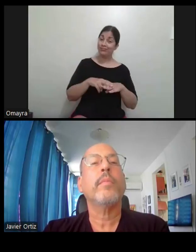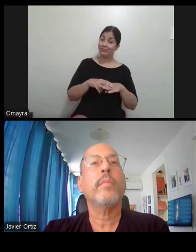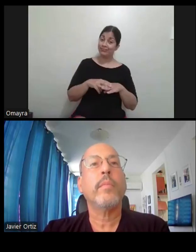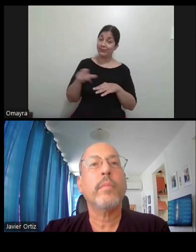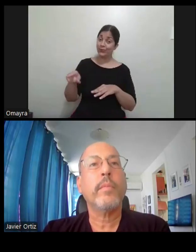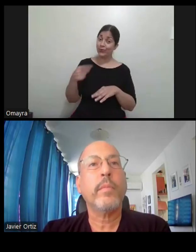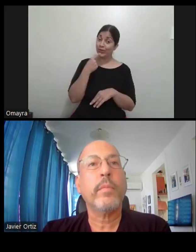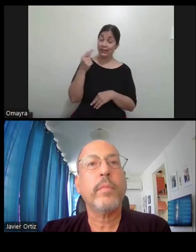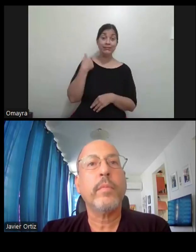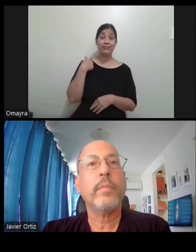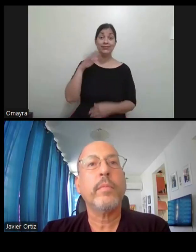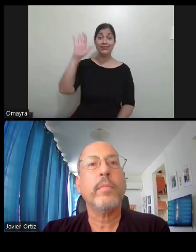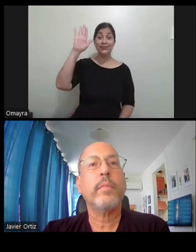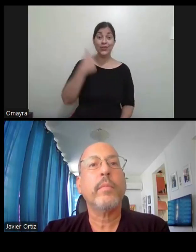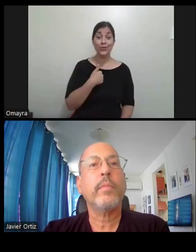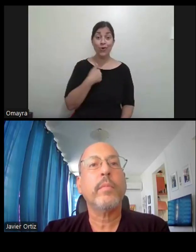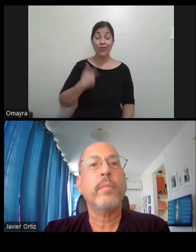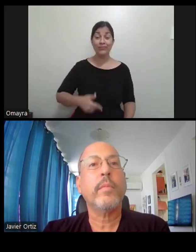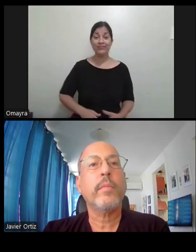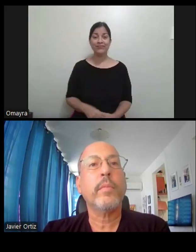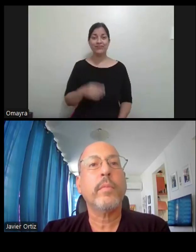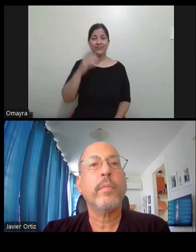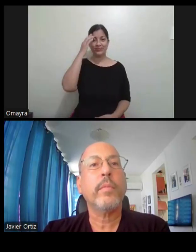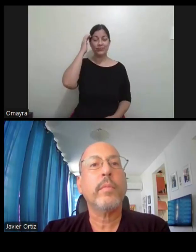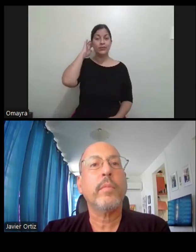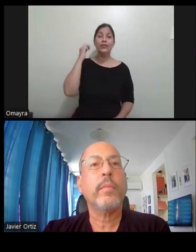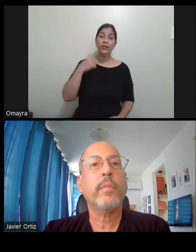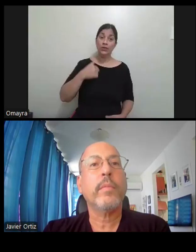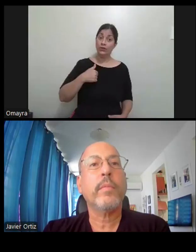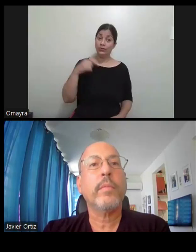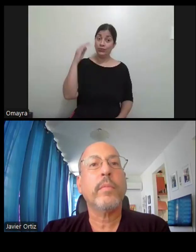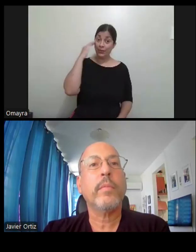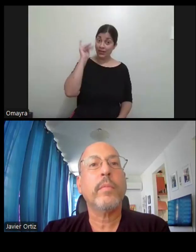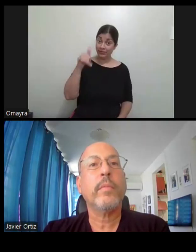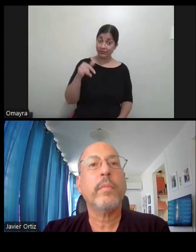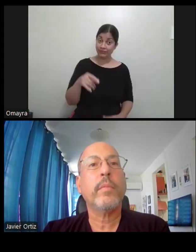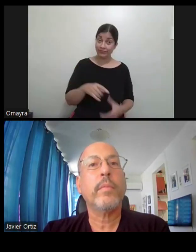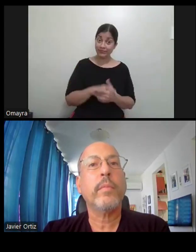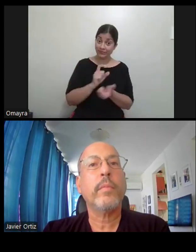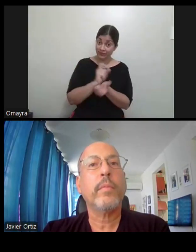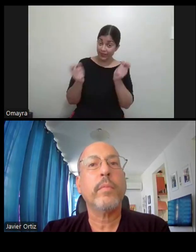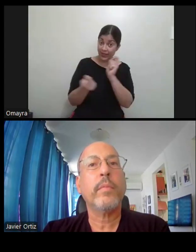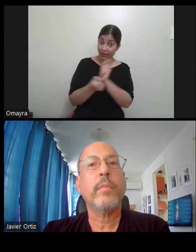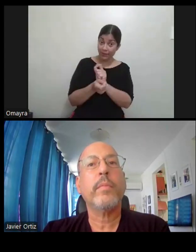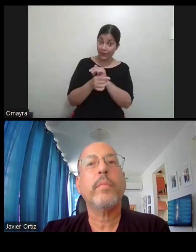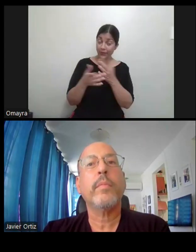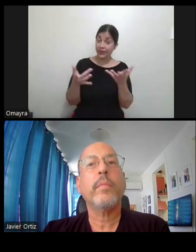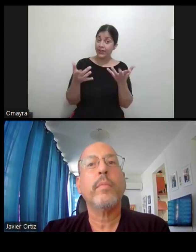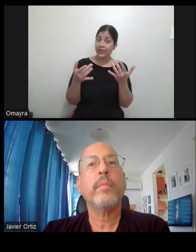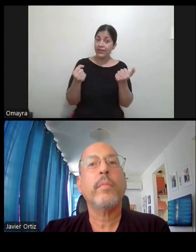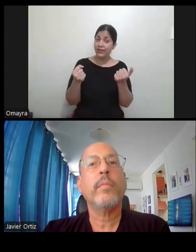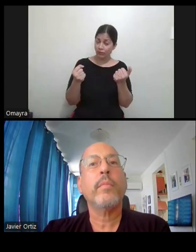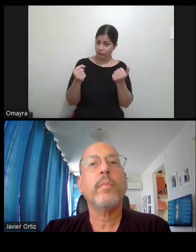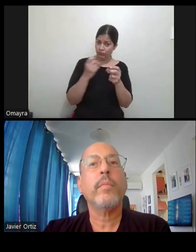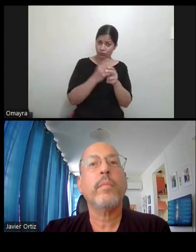dijiste, espérate, yo. Claro, yo ¿Tú sabías eso, Mayra? ¿Tú sabías ese cambio de